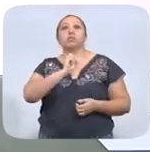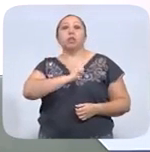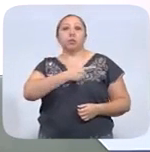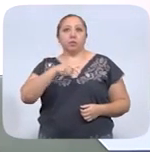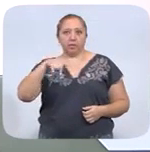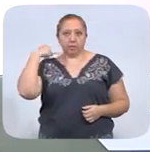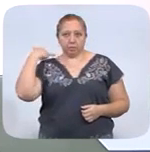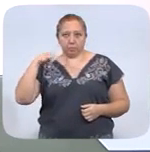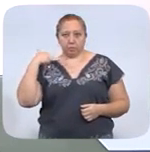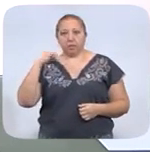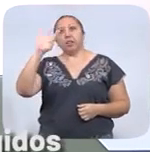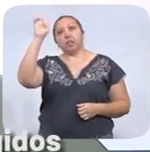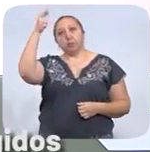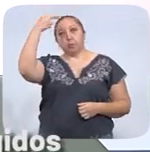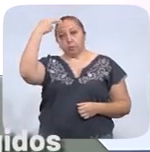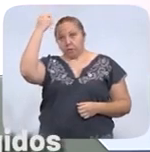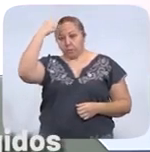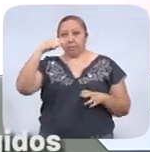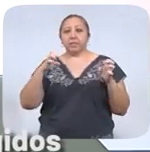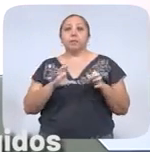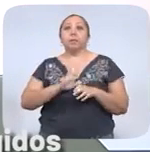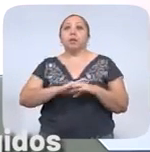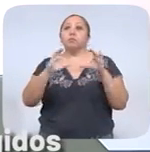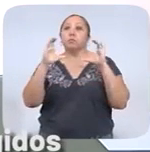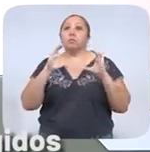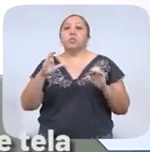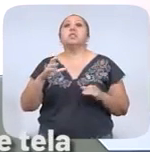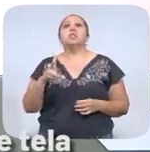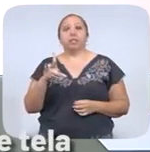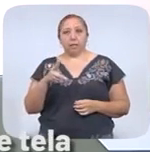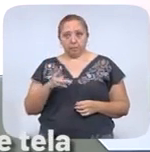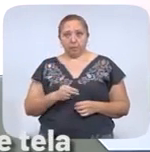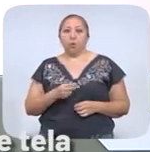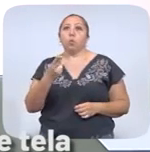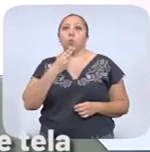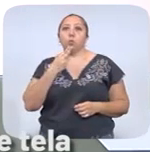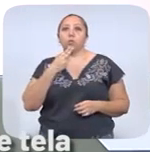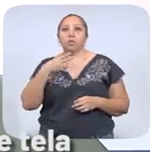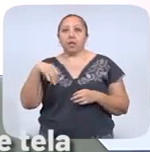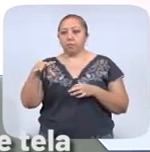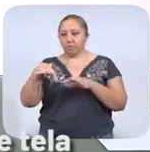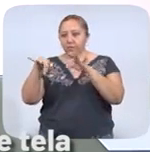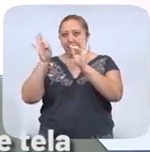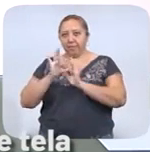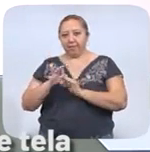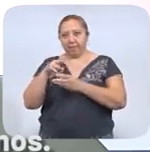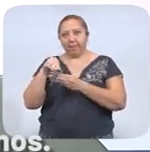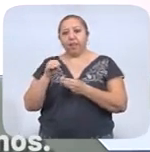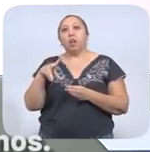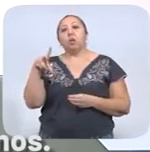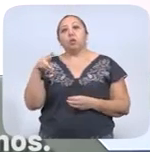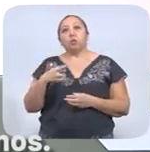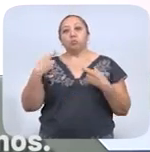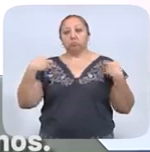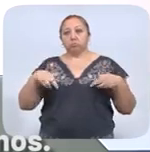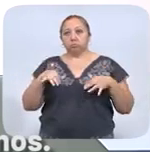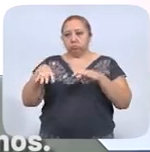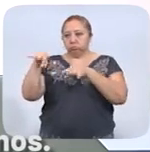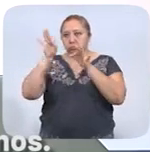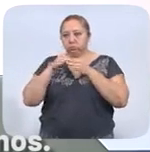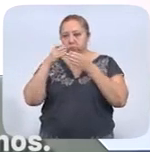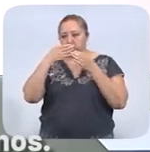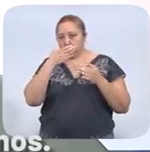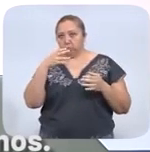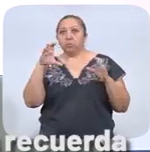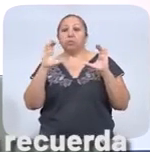servicios de salud de yucatán recuerden que para estar más protegidos podemos también usar un pañuelo de tela o una prenda de tela